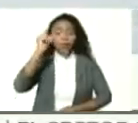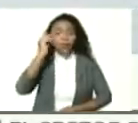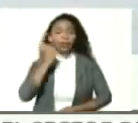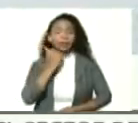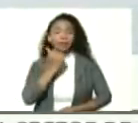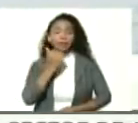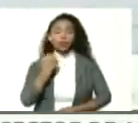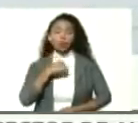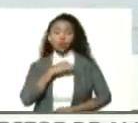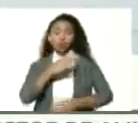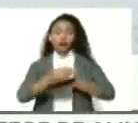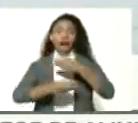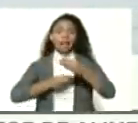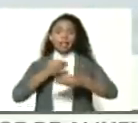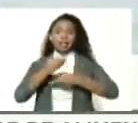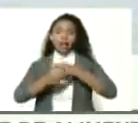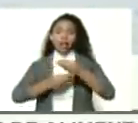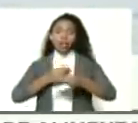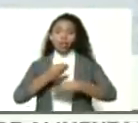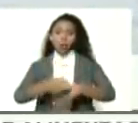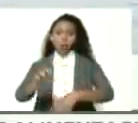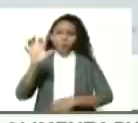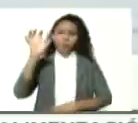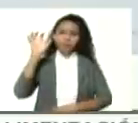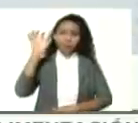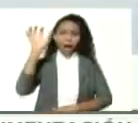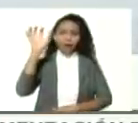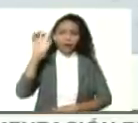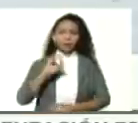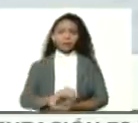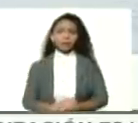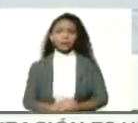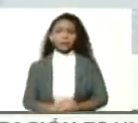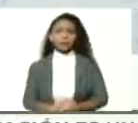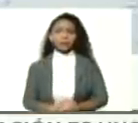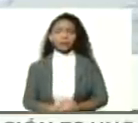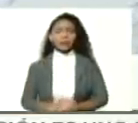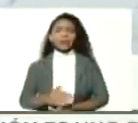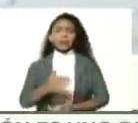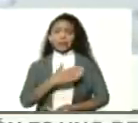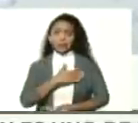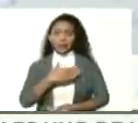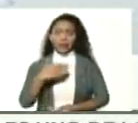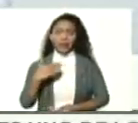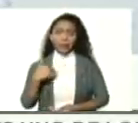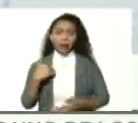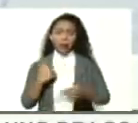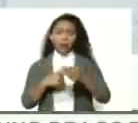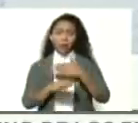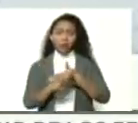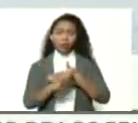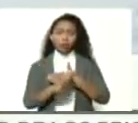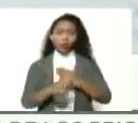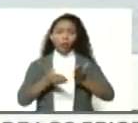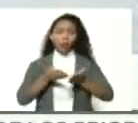donde estamos haciendo patria, y que vamos a